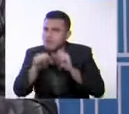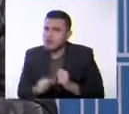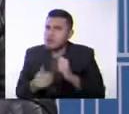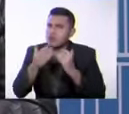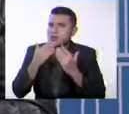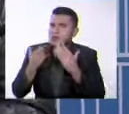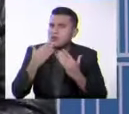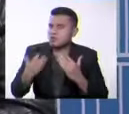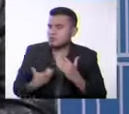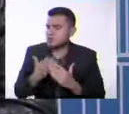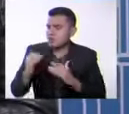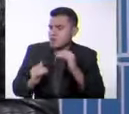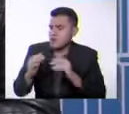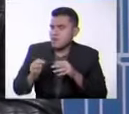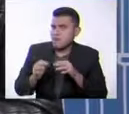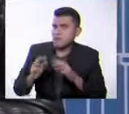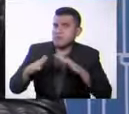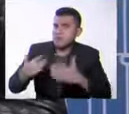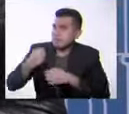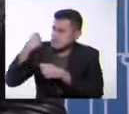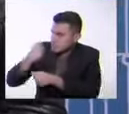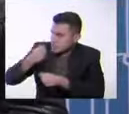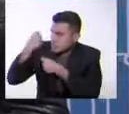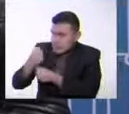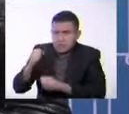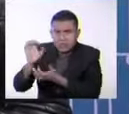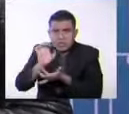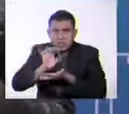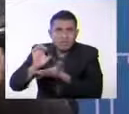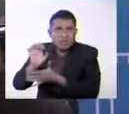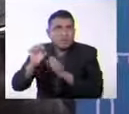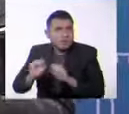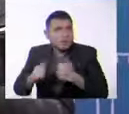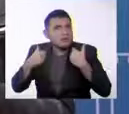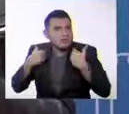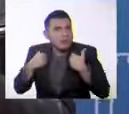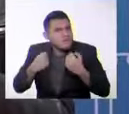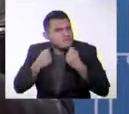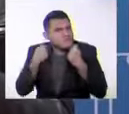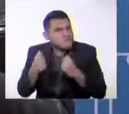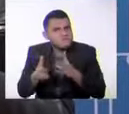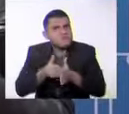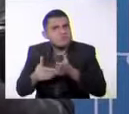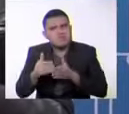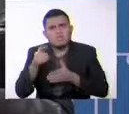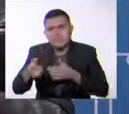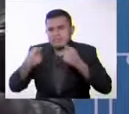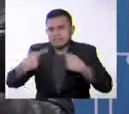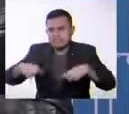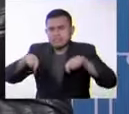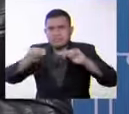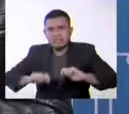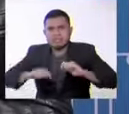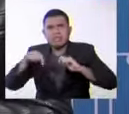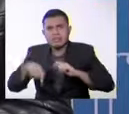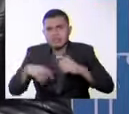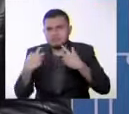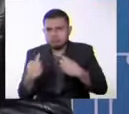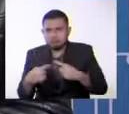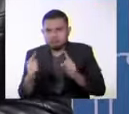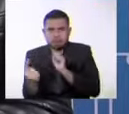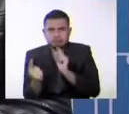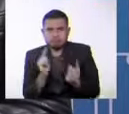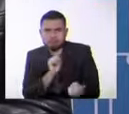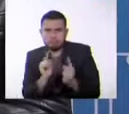los movimientos ecologistas han tomado fuerza a partir de esas convenciones, a partir de estos foros que también se han